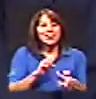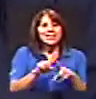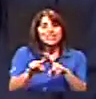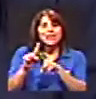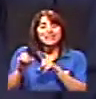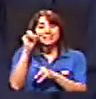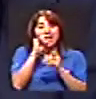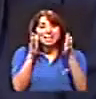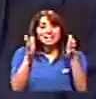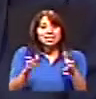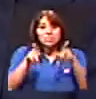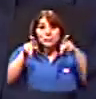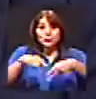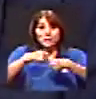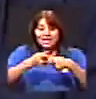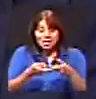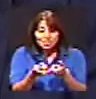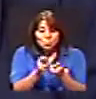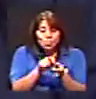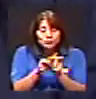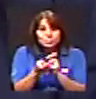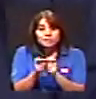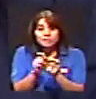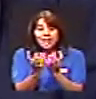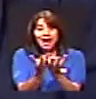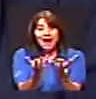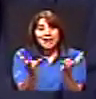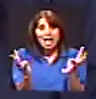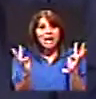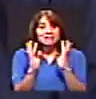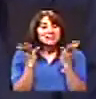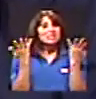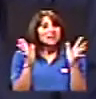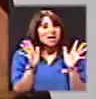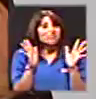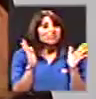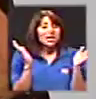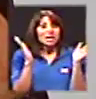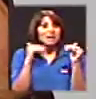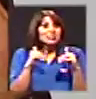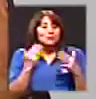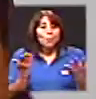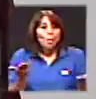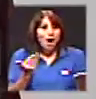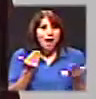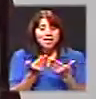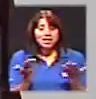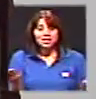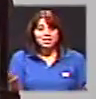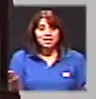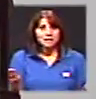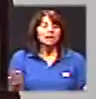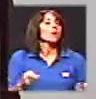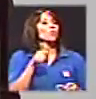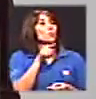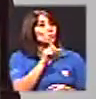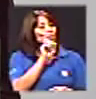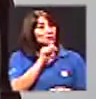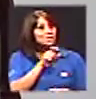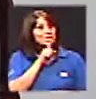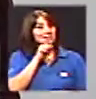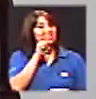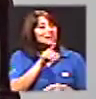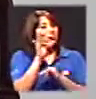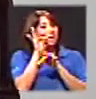casi se pierde. Los que, uno hablaba, ¿verdad? Así como santo y seña, Barba era canasta, ¿no? Sí, y